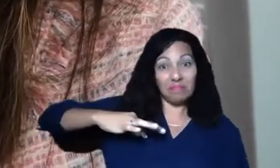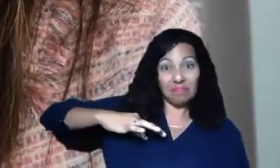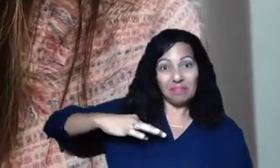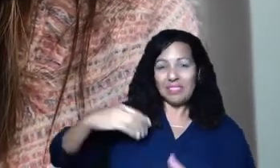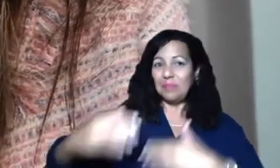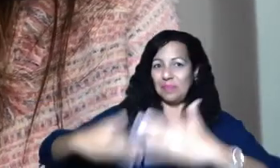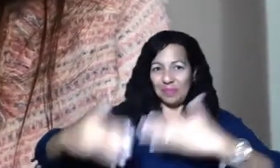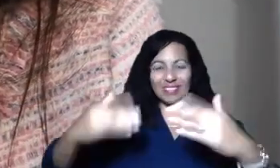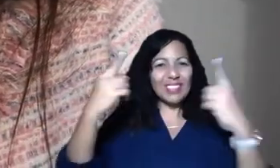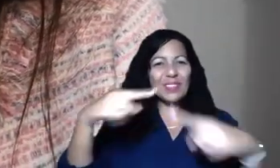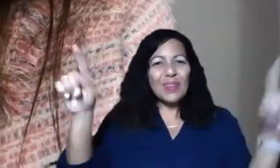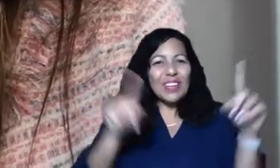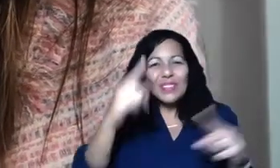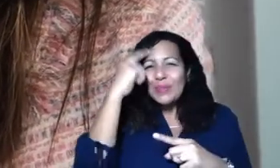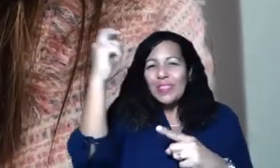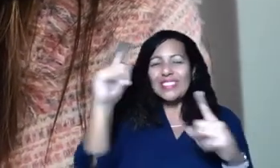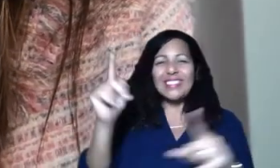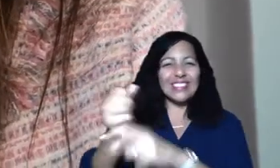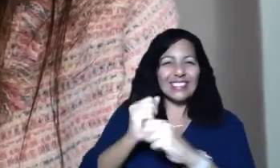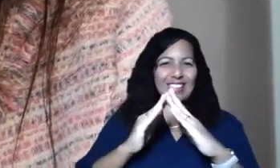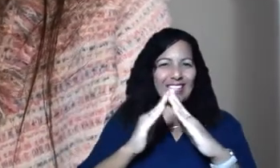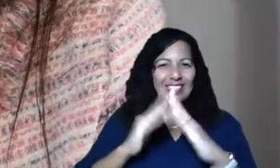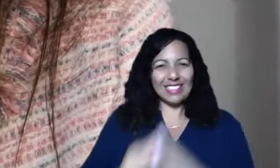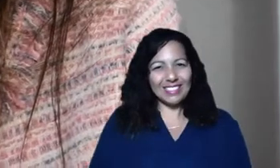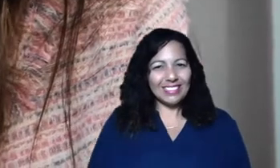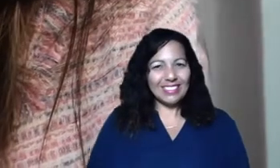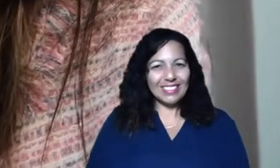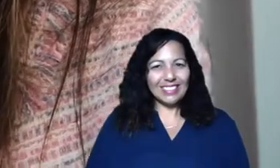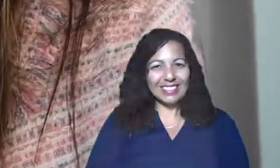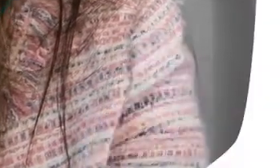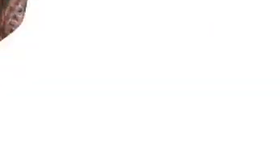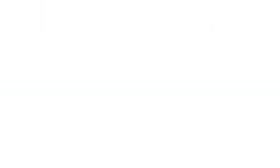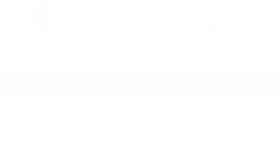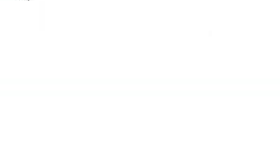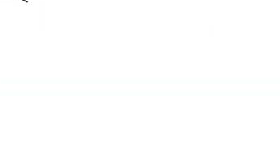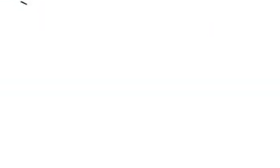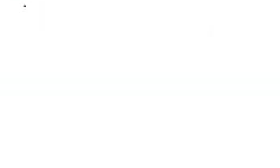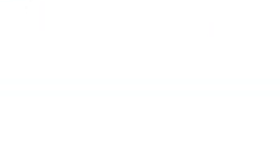Vivienda para así puedan lograr su sueño de tener su primer hogar.